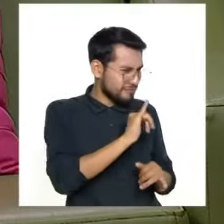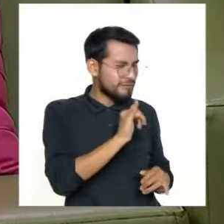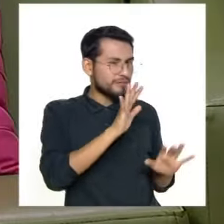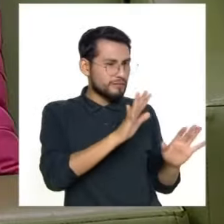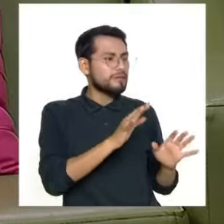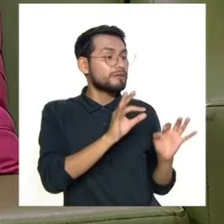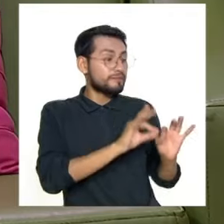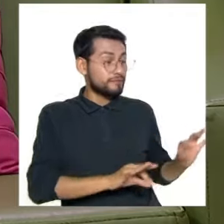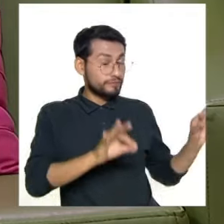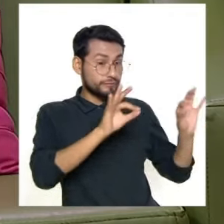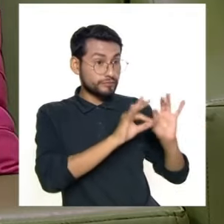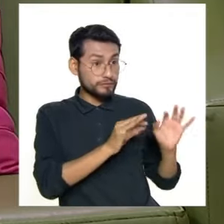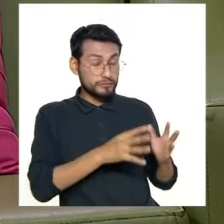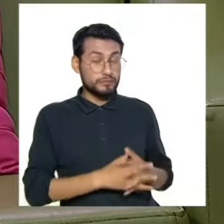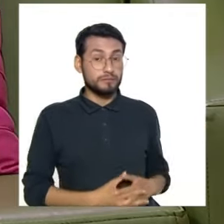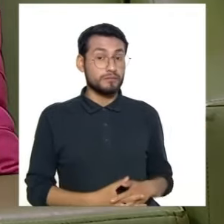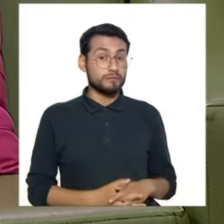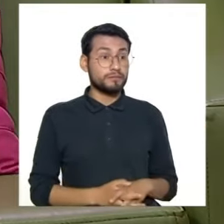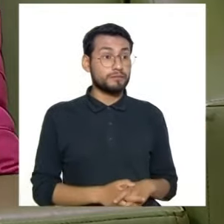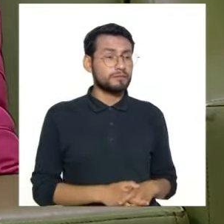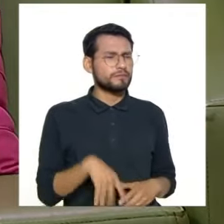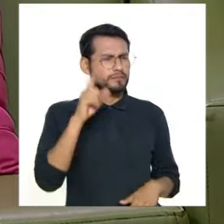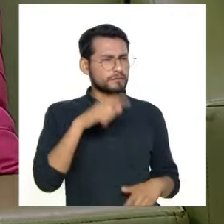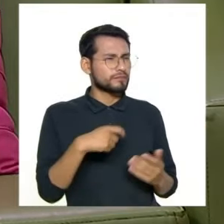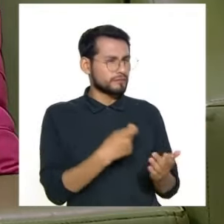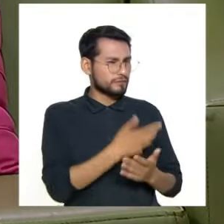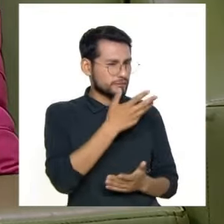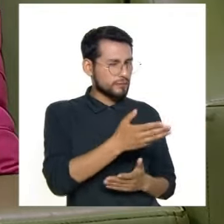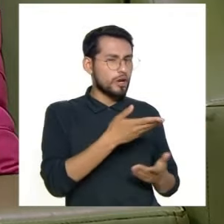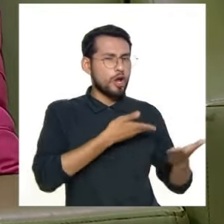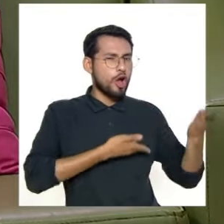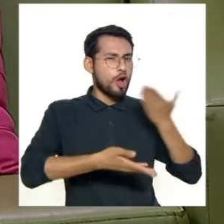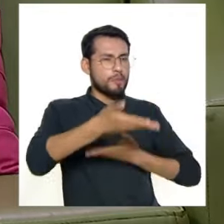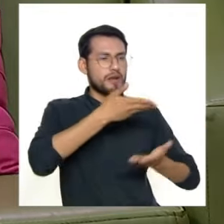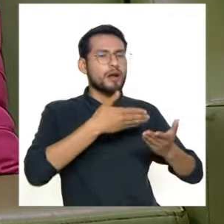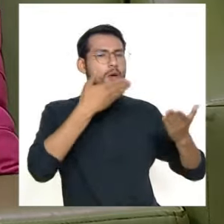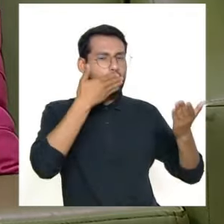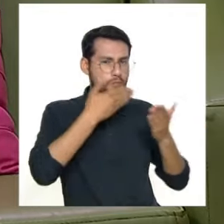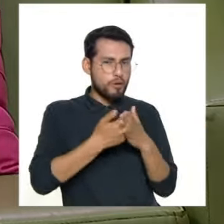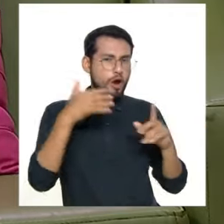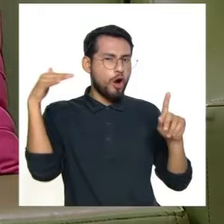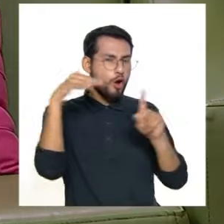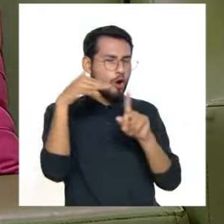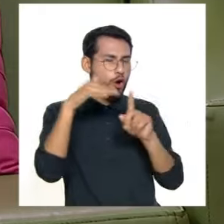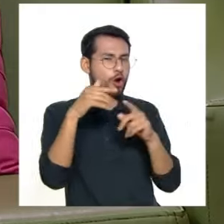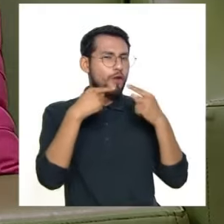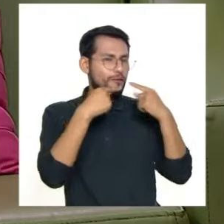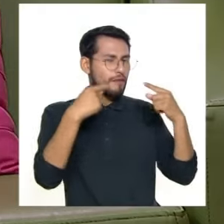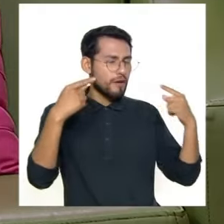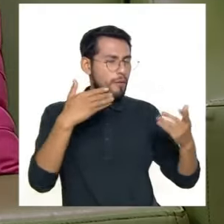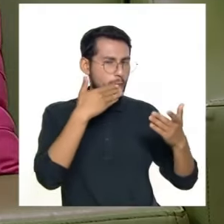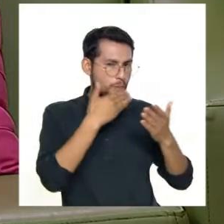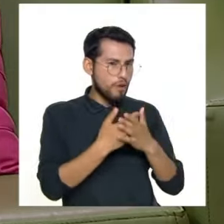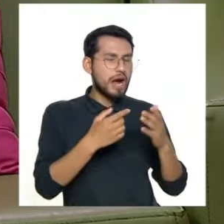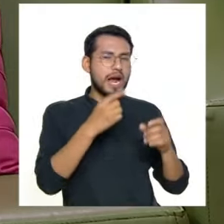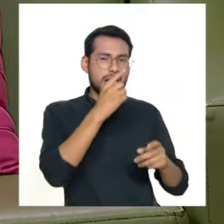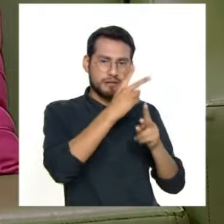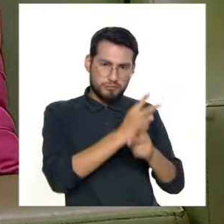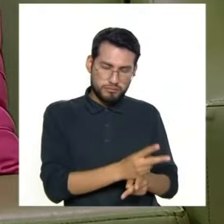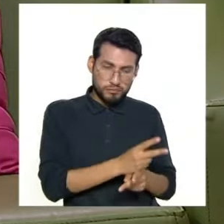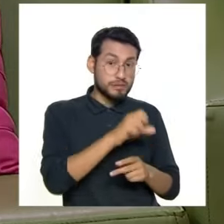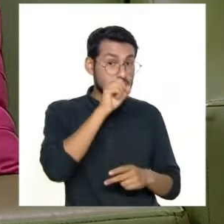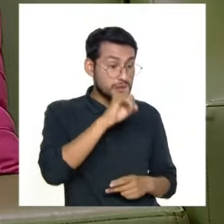importante creo que es eh También comprar en comercios que tengan buena reputación que nos brinden garantías